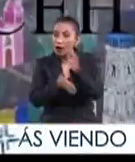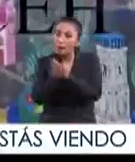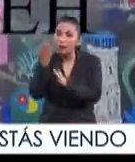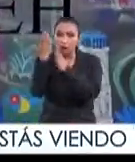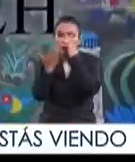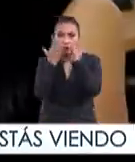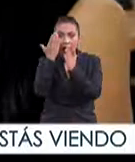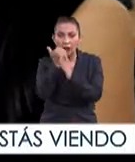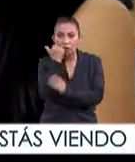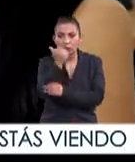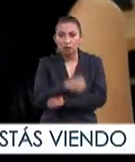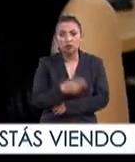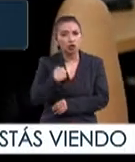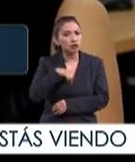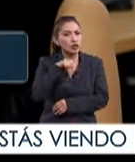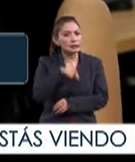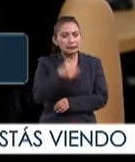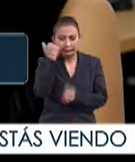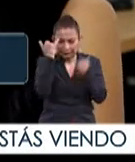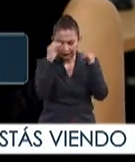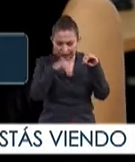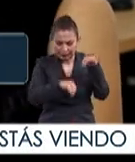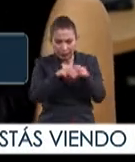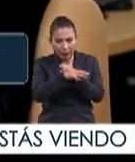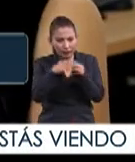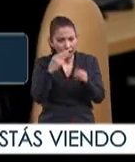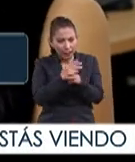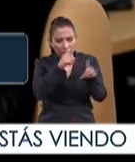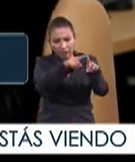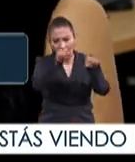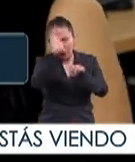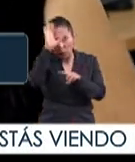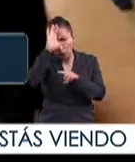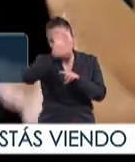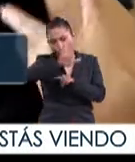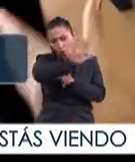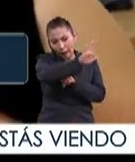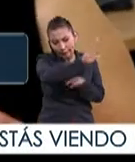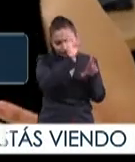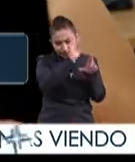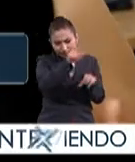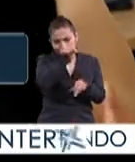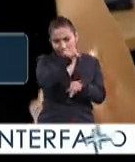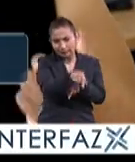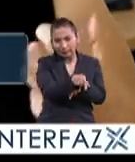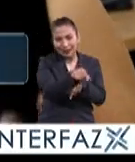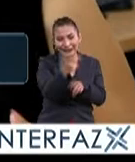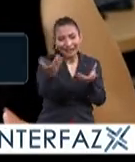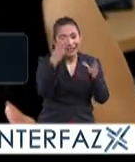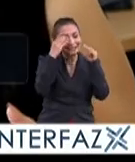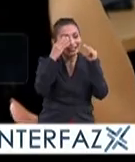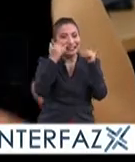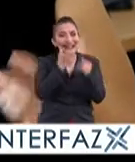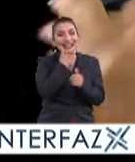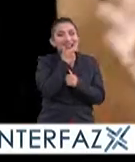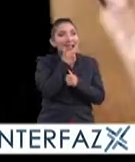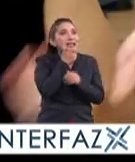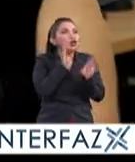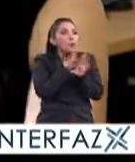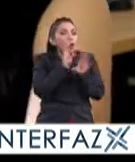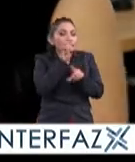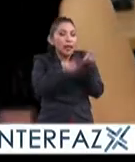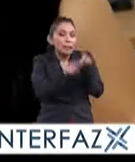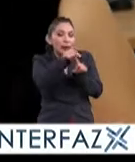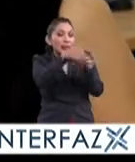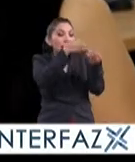de estudiantes. Nosotros estamos creando material intercultural, que que la enseñanza del inglés sea de